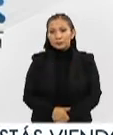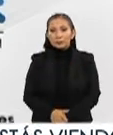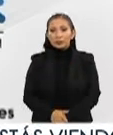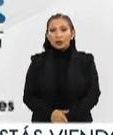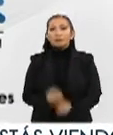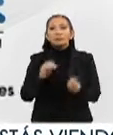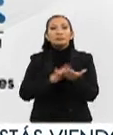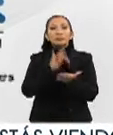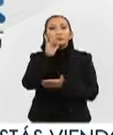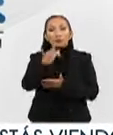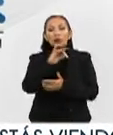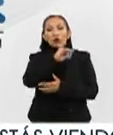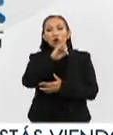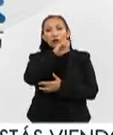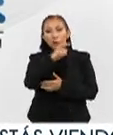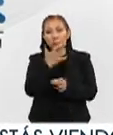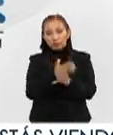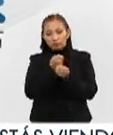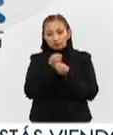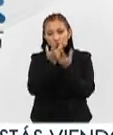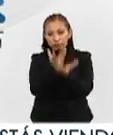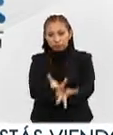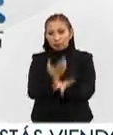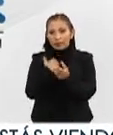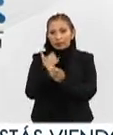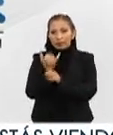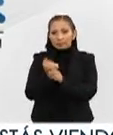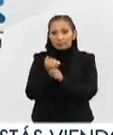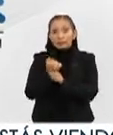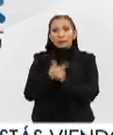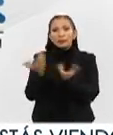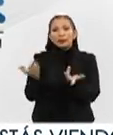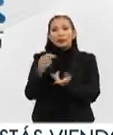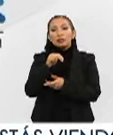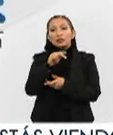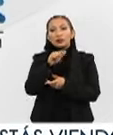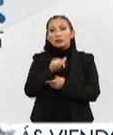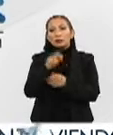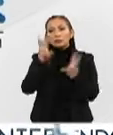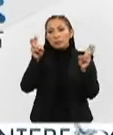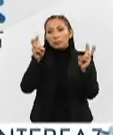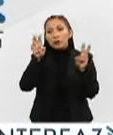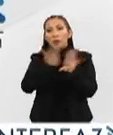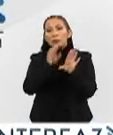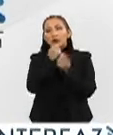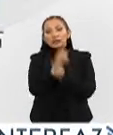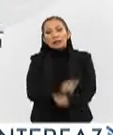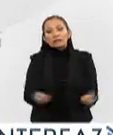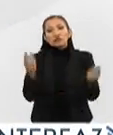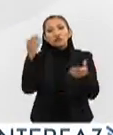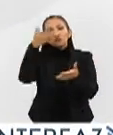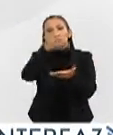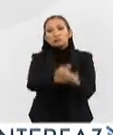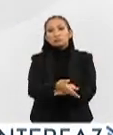Así es, pues muchas gracias. Gracias, Jorge, por habernos compartido esta interesante nota sobre pues cómo los niños se están